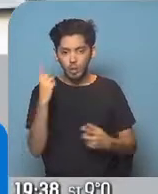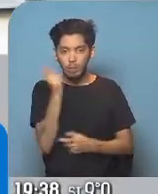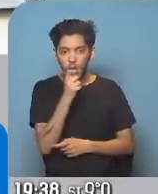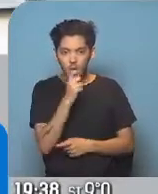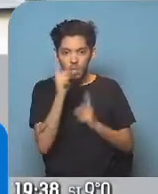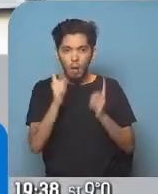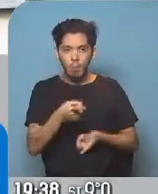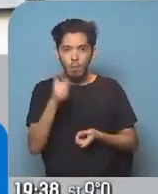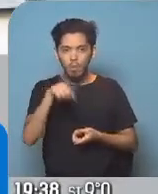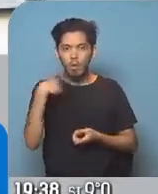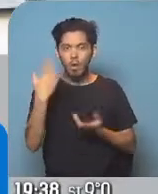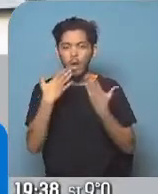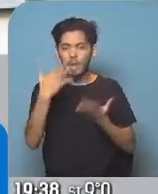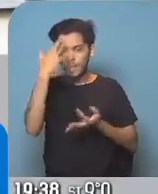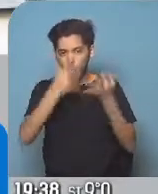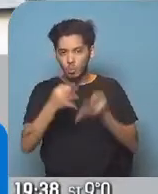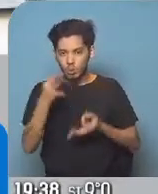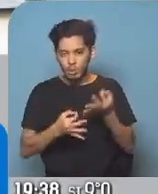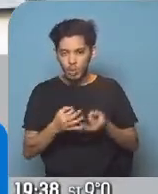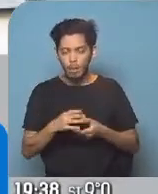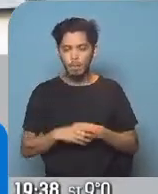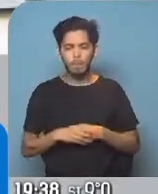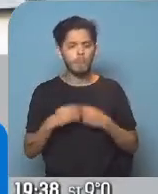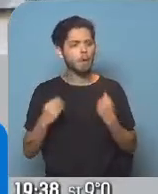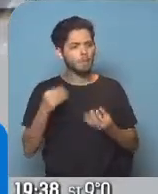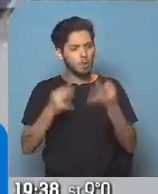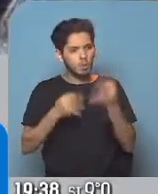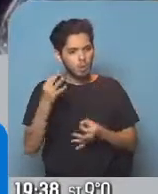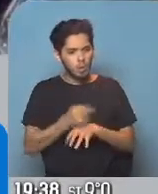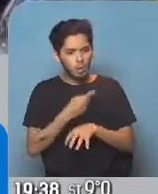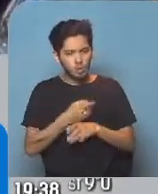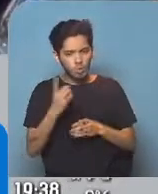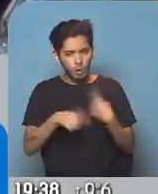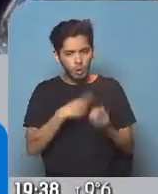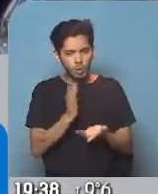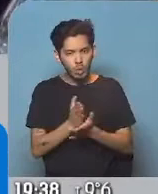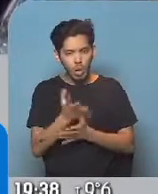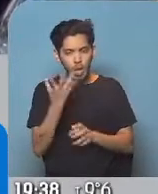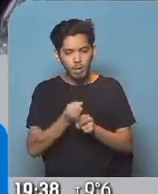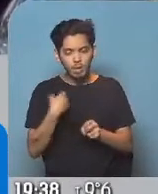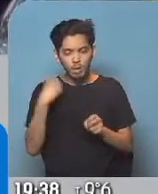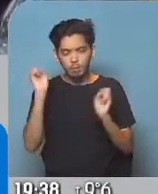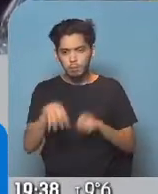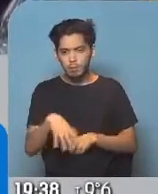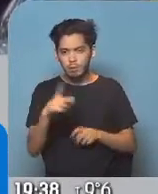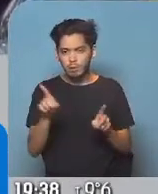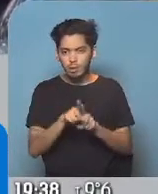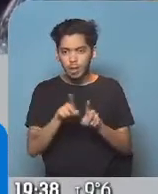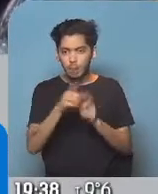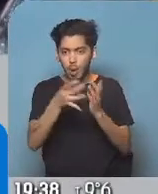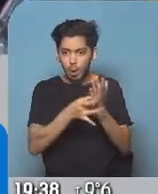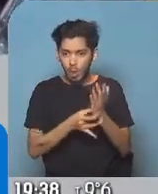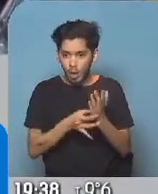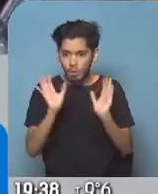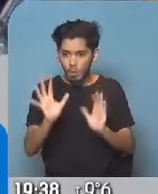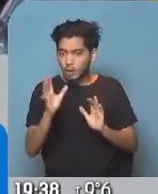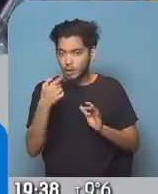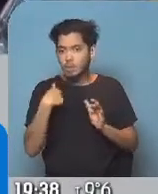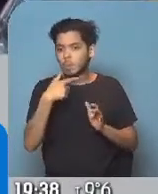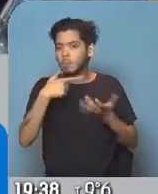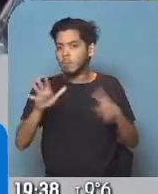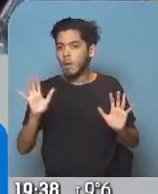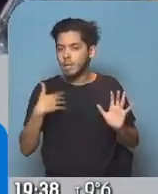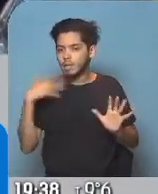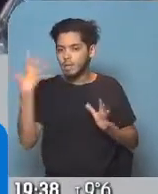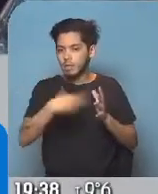cabo con la justicia. ¿Y por qué la justicia no pudo avanzar concretamente hasta que aparecen estos cuadernos ahora que pareciera que llevan a la cárcel